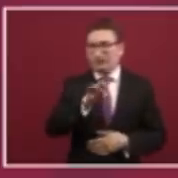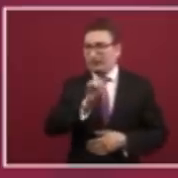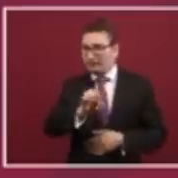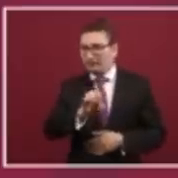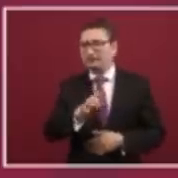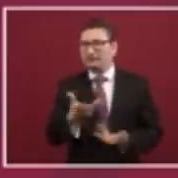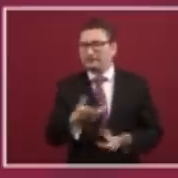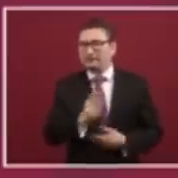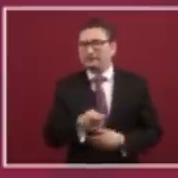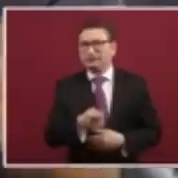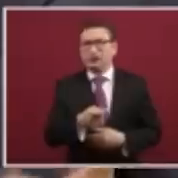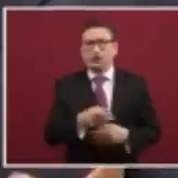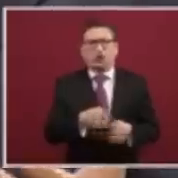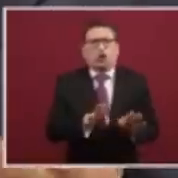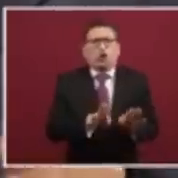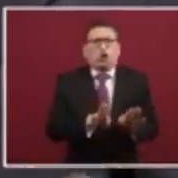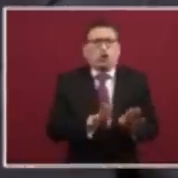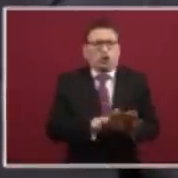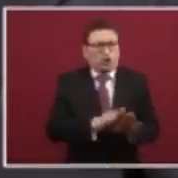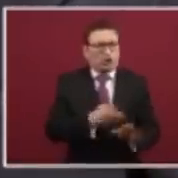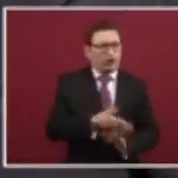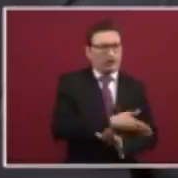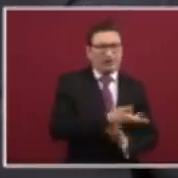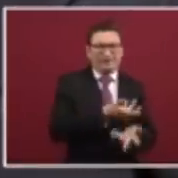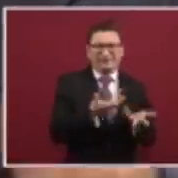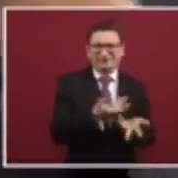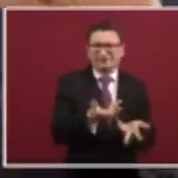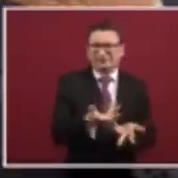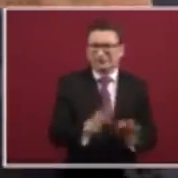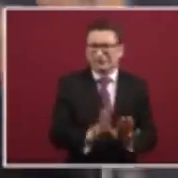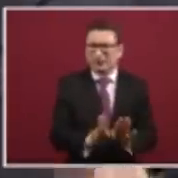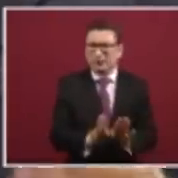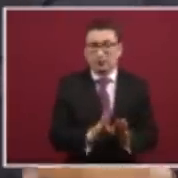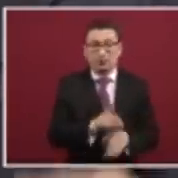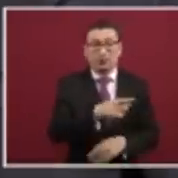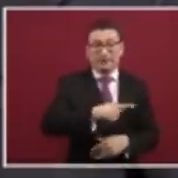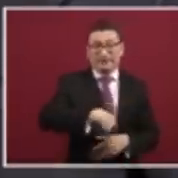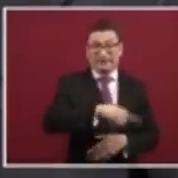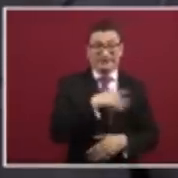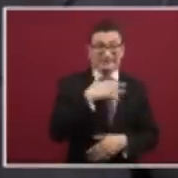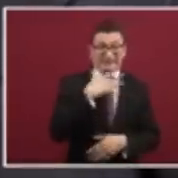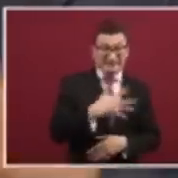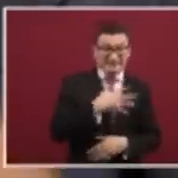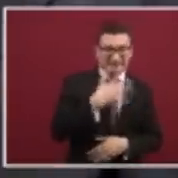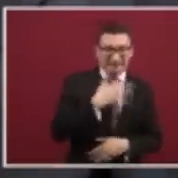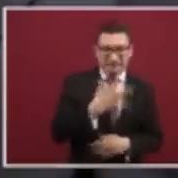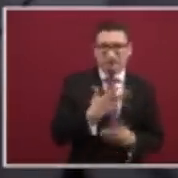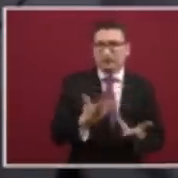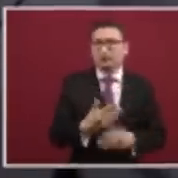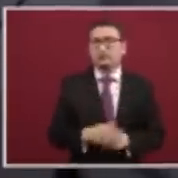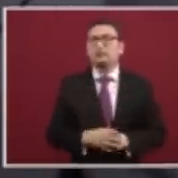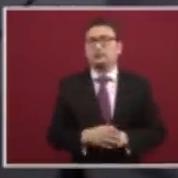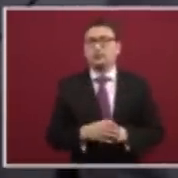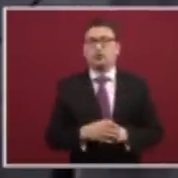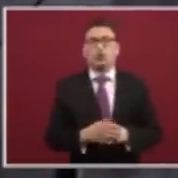¿Cómo era el modus operandi de la corrupción? O uno de los modus